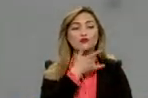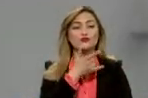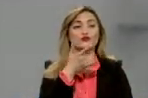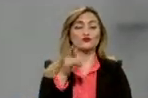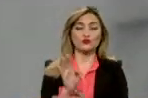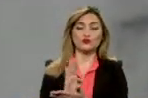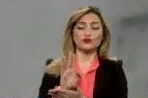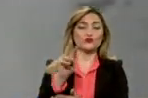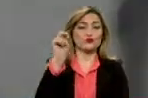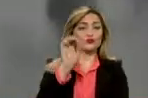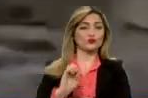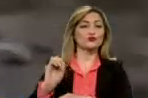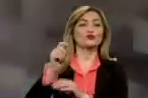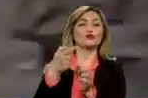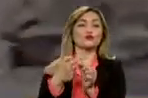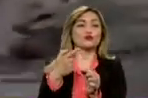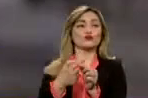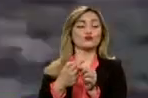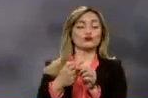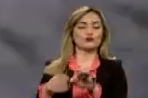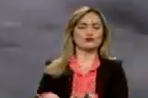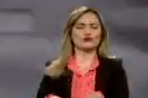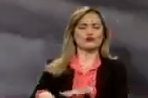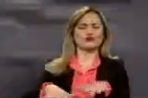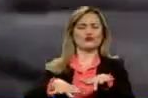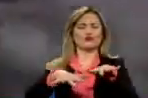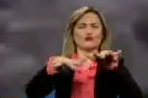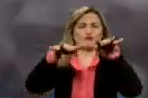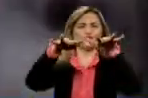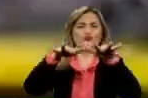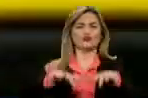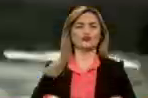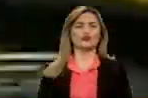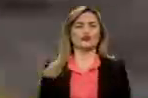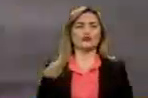Árbol, al noroccidente de Quito, colapsó con furia.